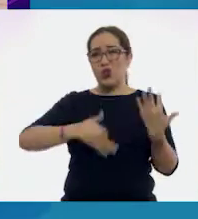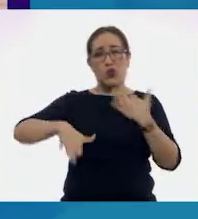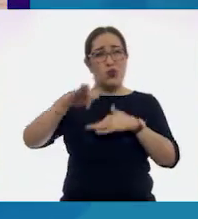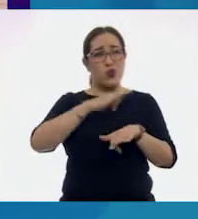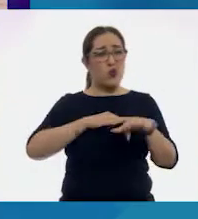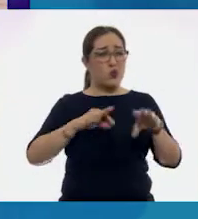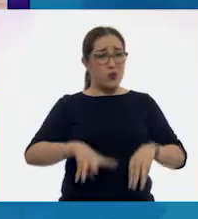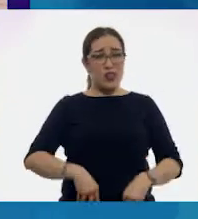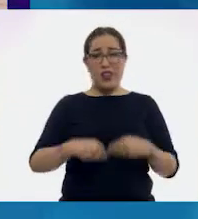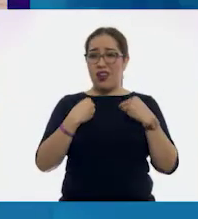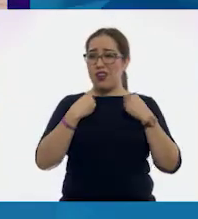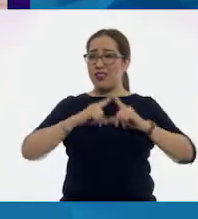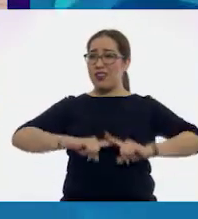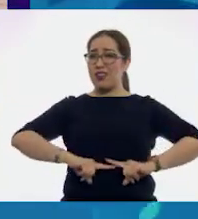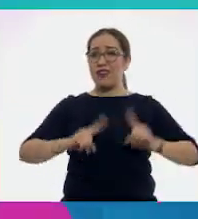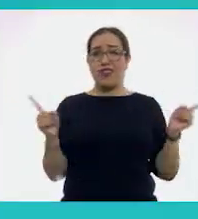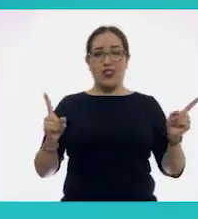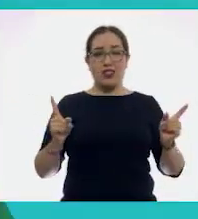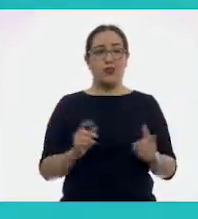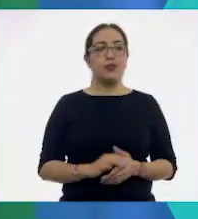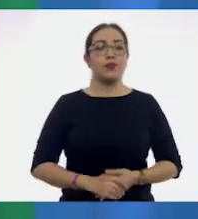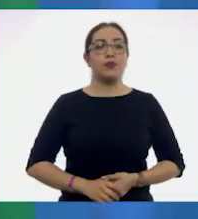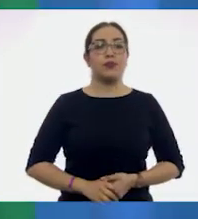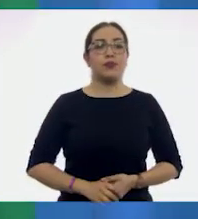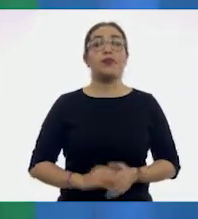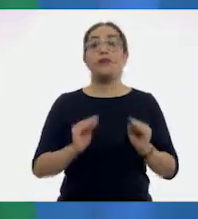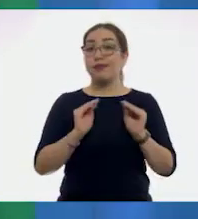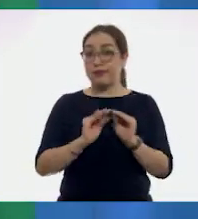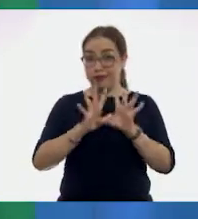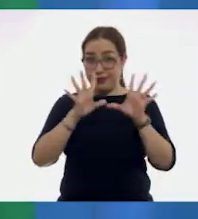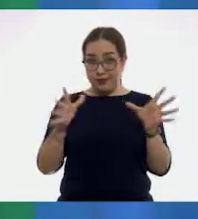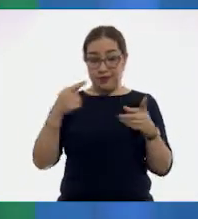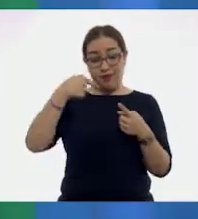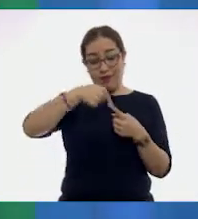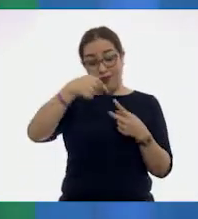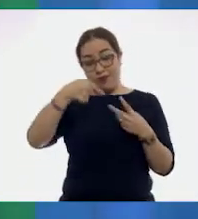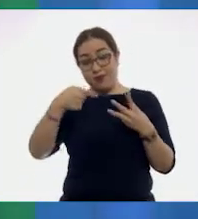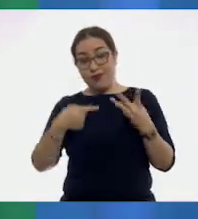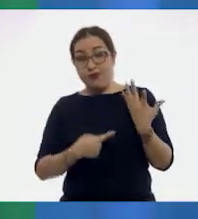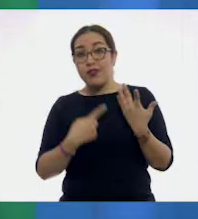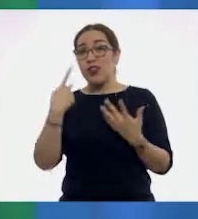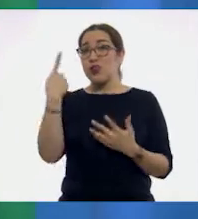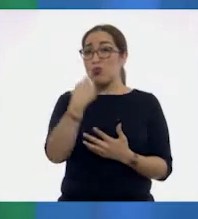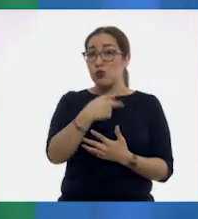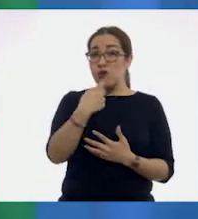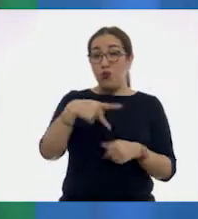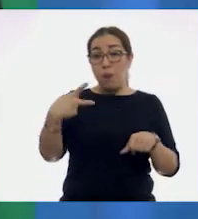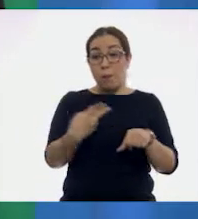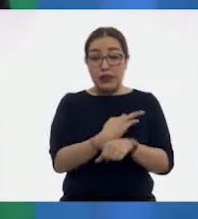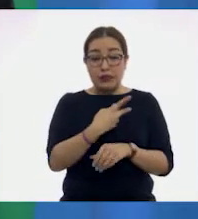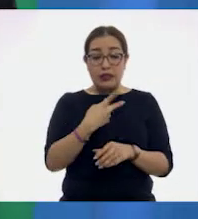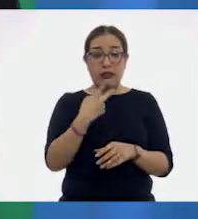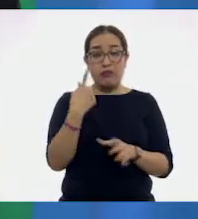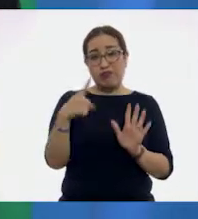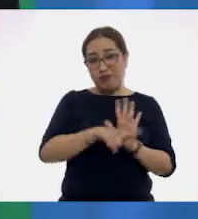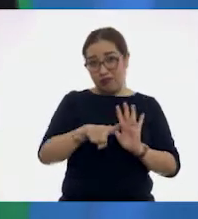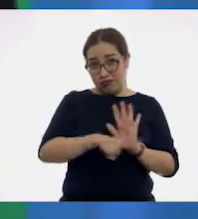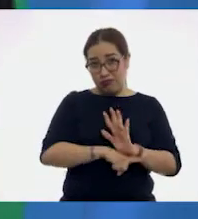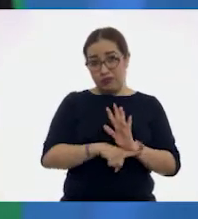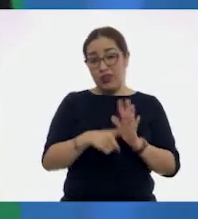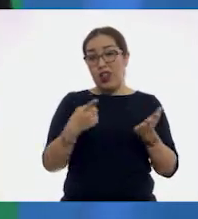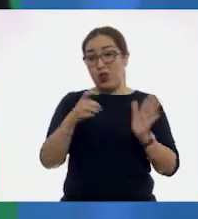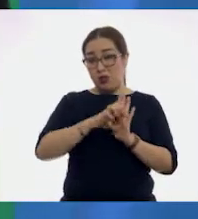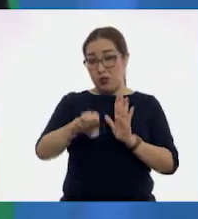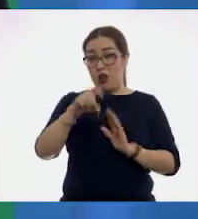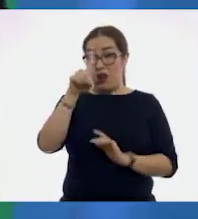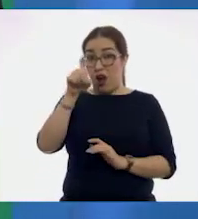diferente. Claro. En cada caso las consecuencias serían principalmente negativas. El agua, la